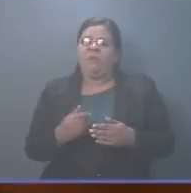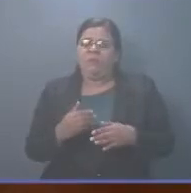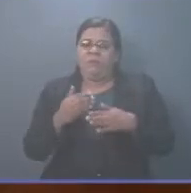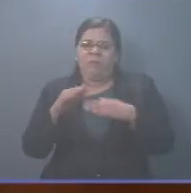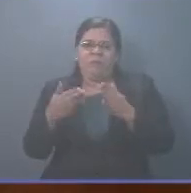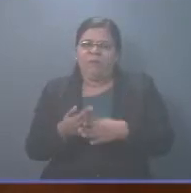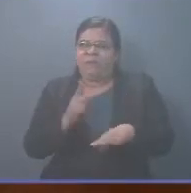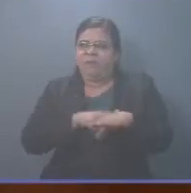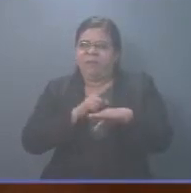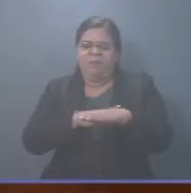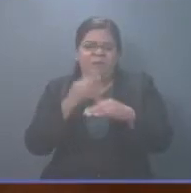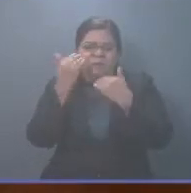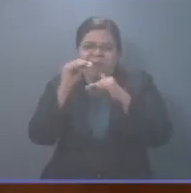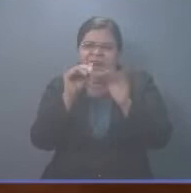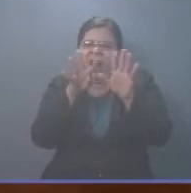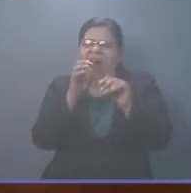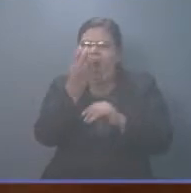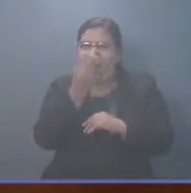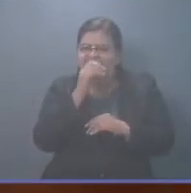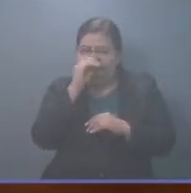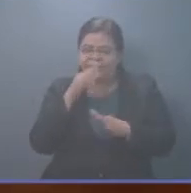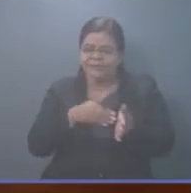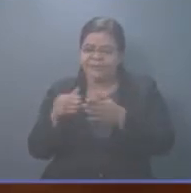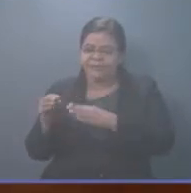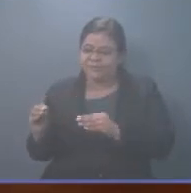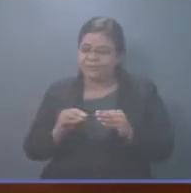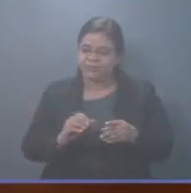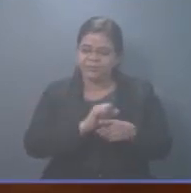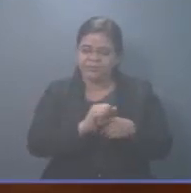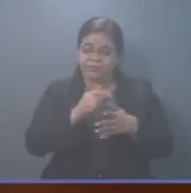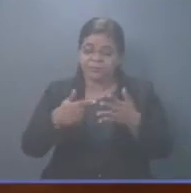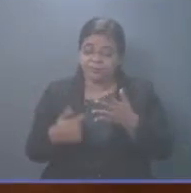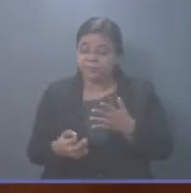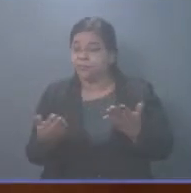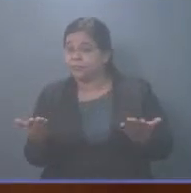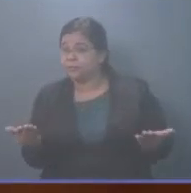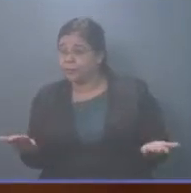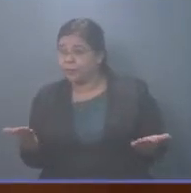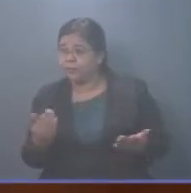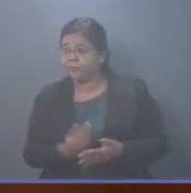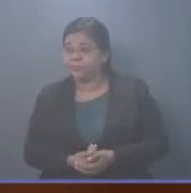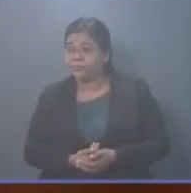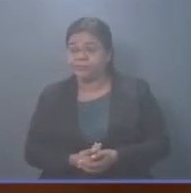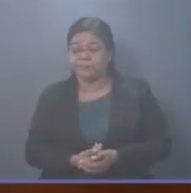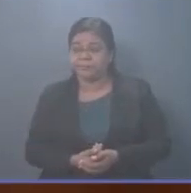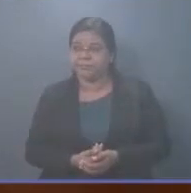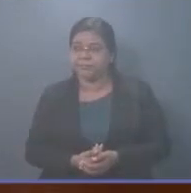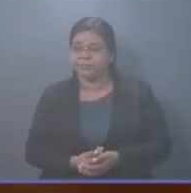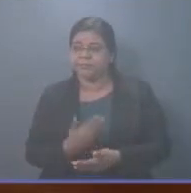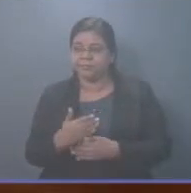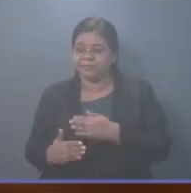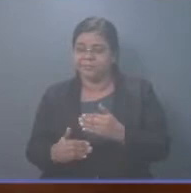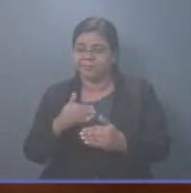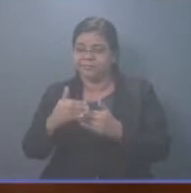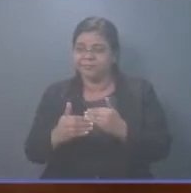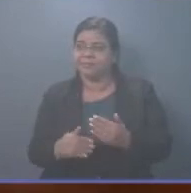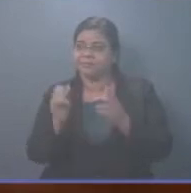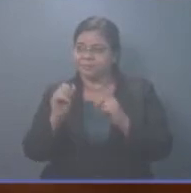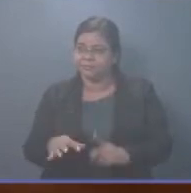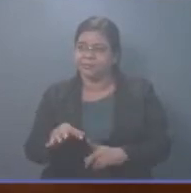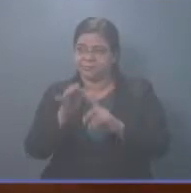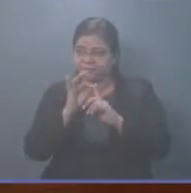en un plazo no mayor a 90 días a partir de la entrada en vigencia de la ley. Sin embargo, el procedimiento para